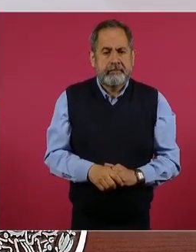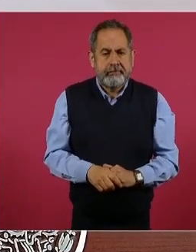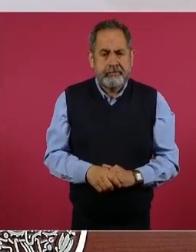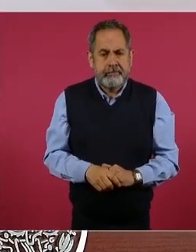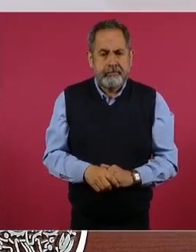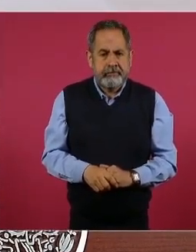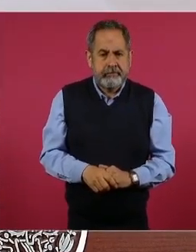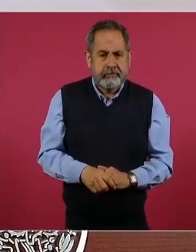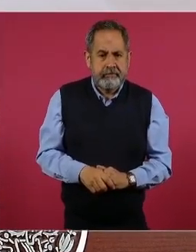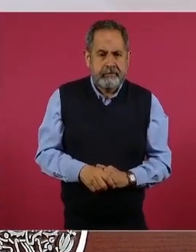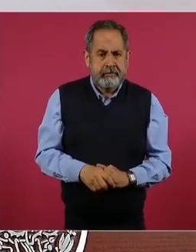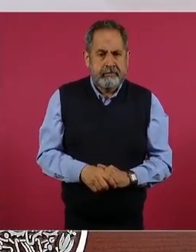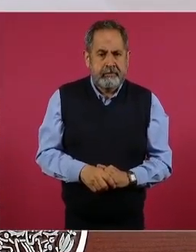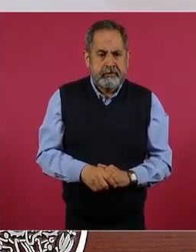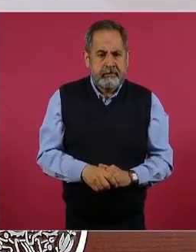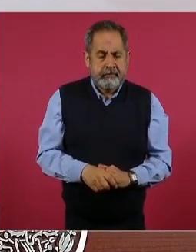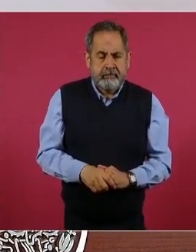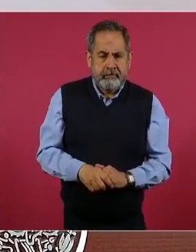O sea,